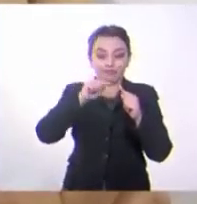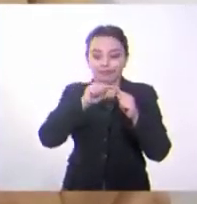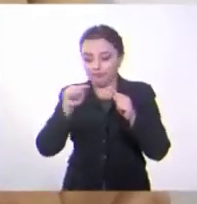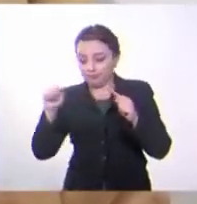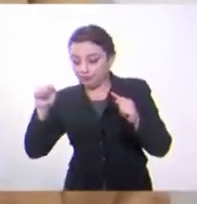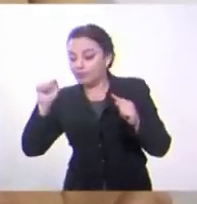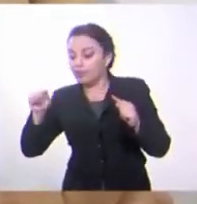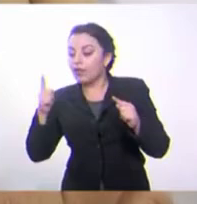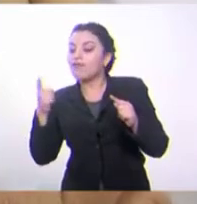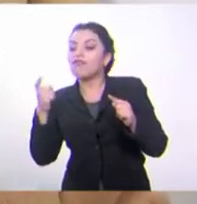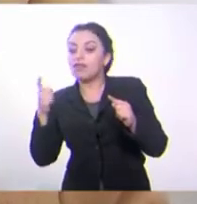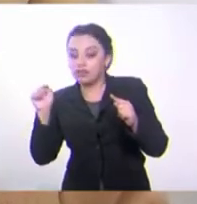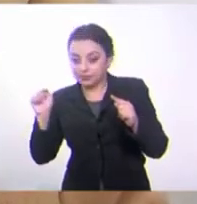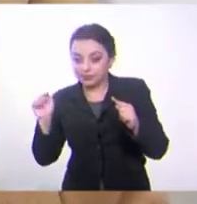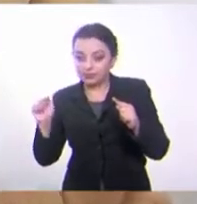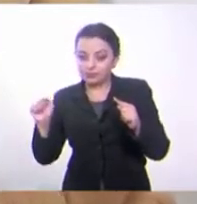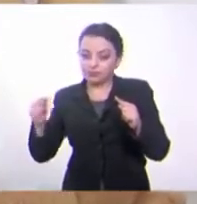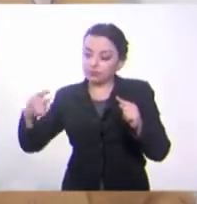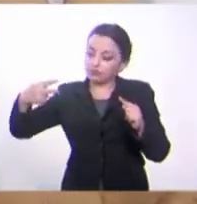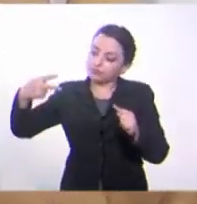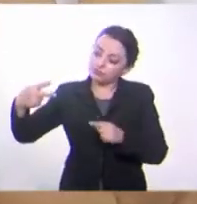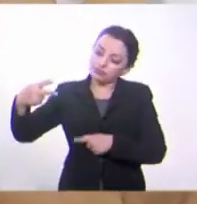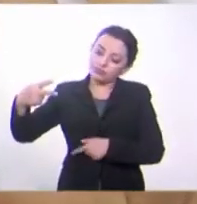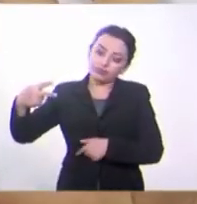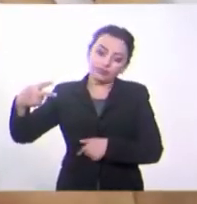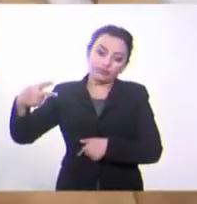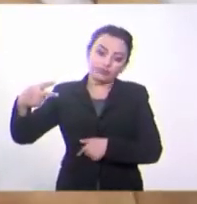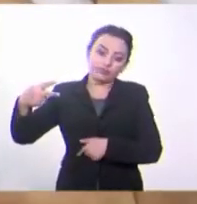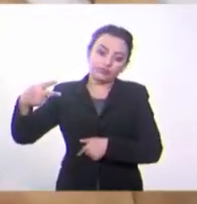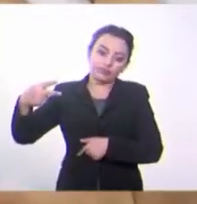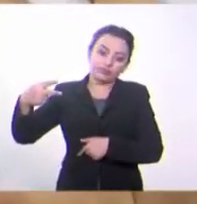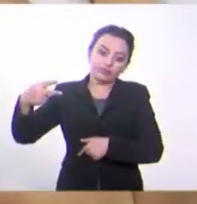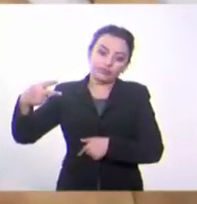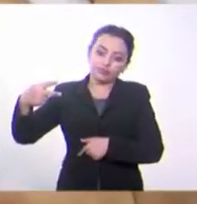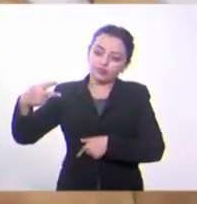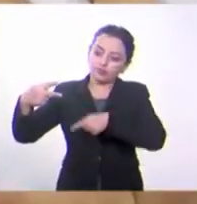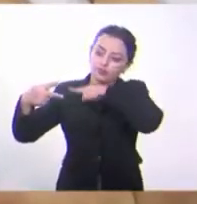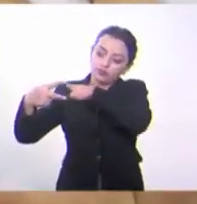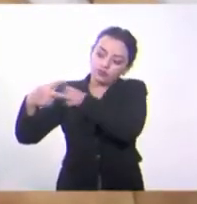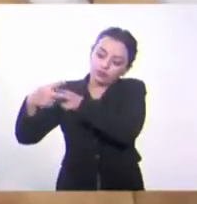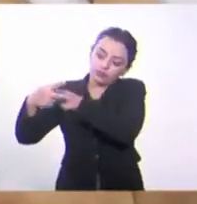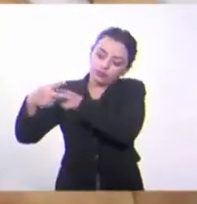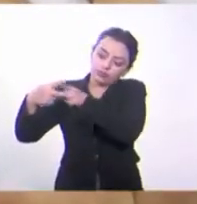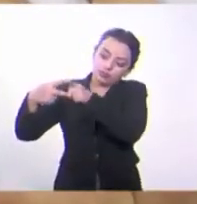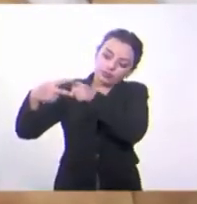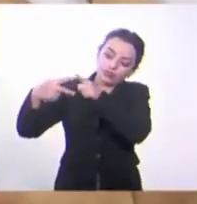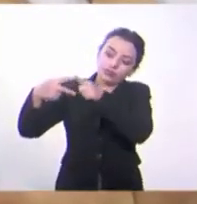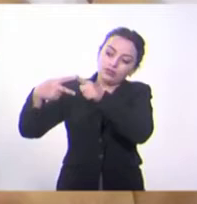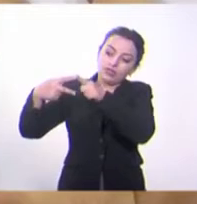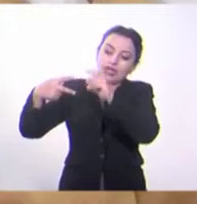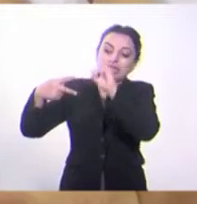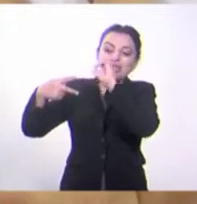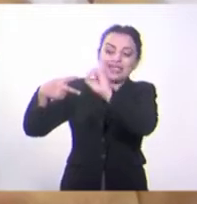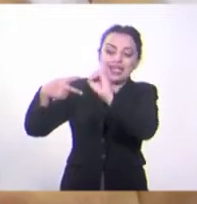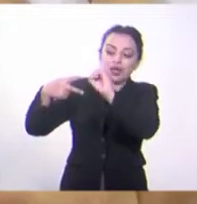es con la regla, es justamente en el 0. Correcto, con la marca del 0. En este caso es